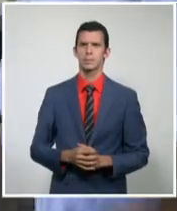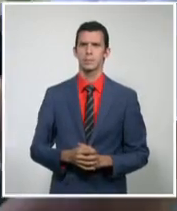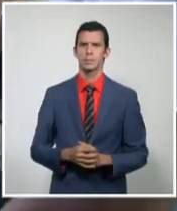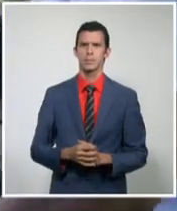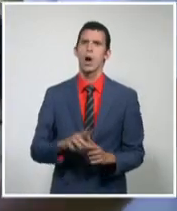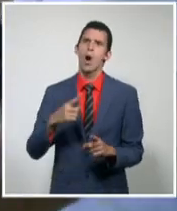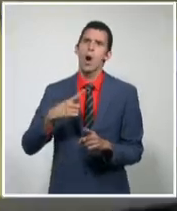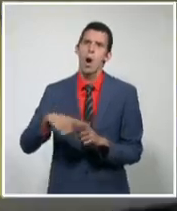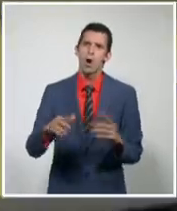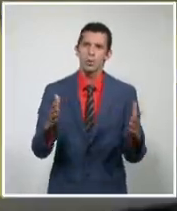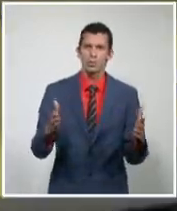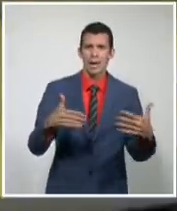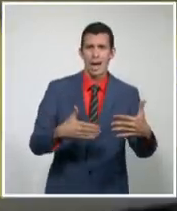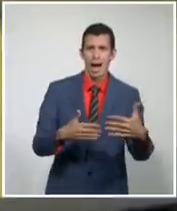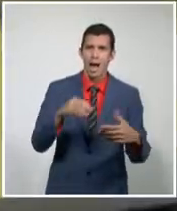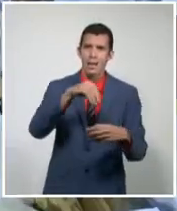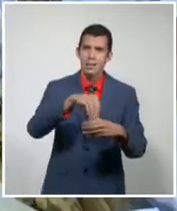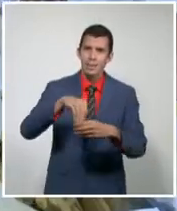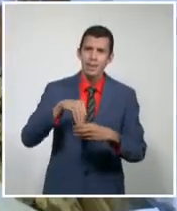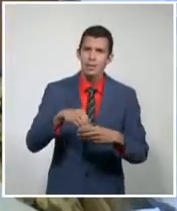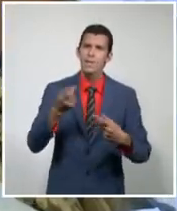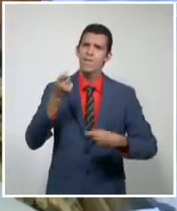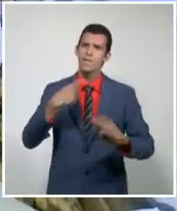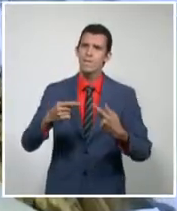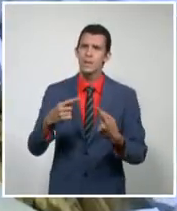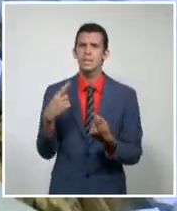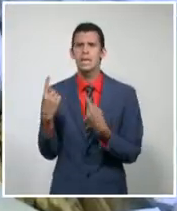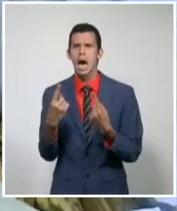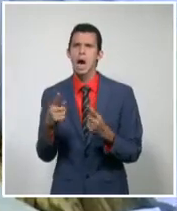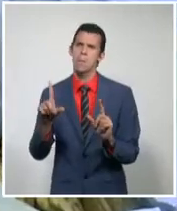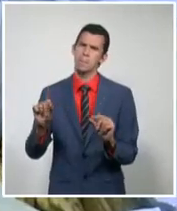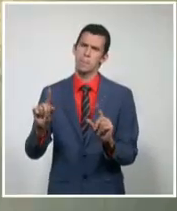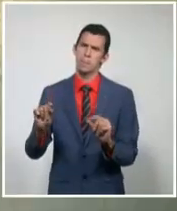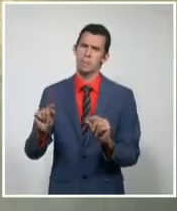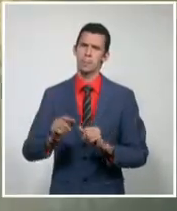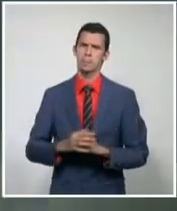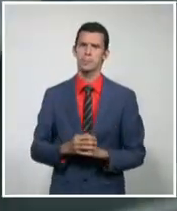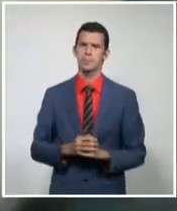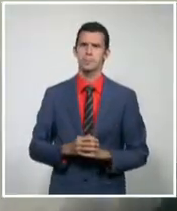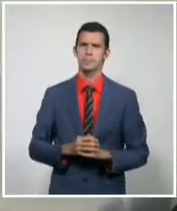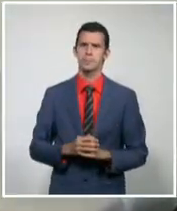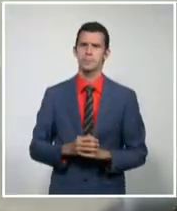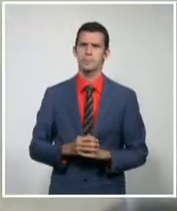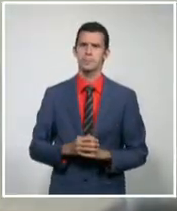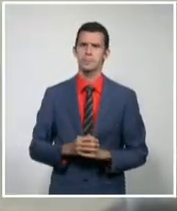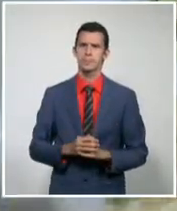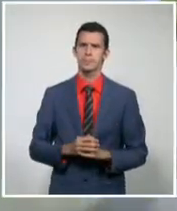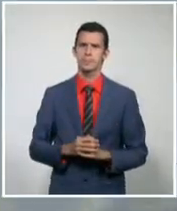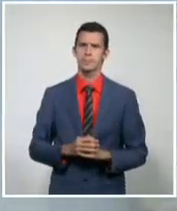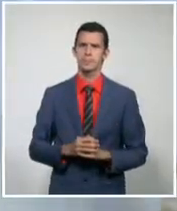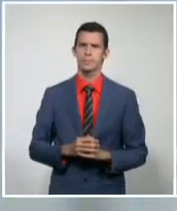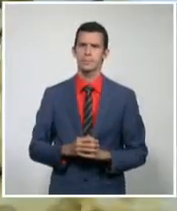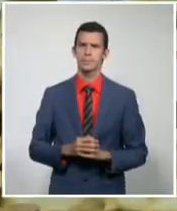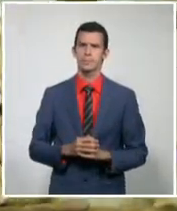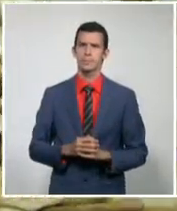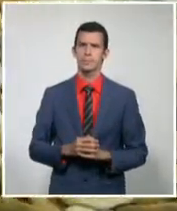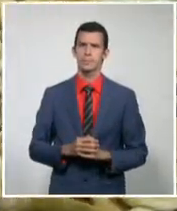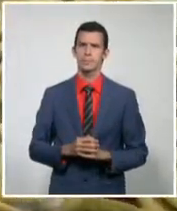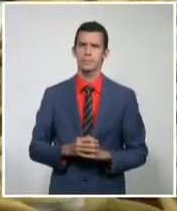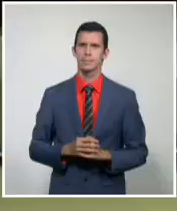y realmente vamos a llegar en el municipio cabecera a unos 57.921 módulos y a